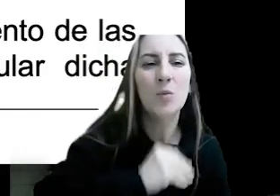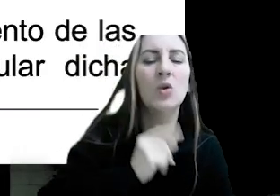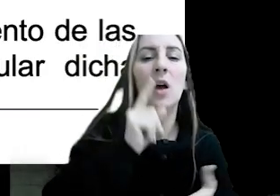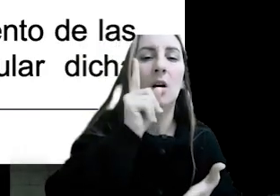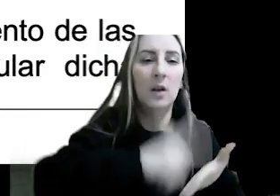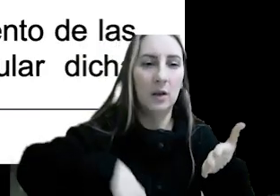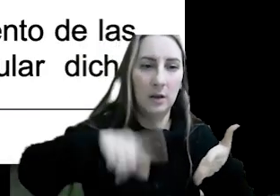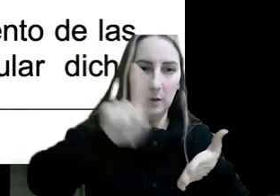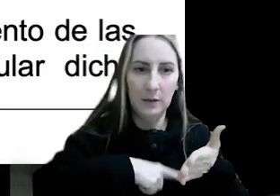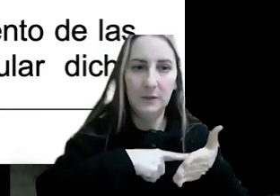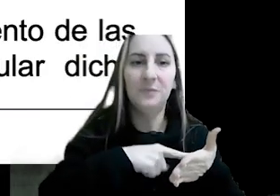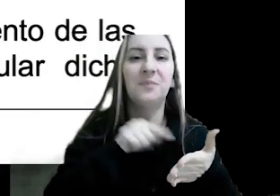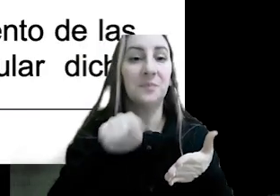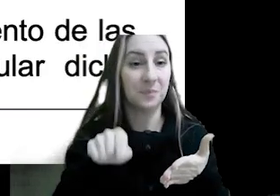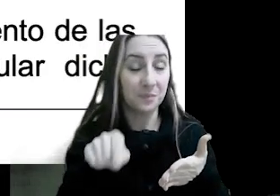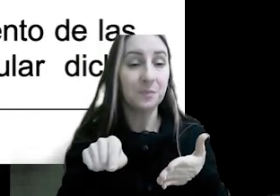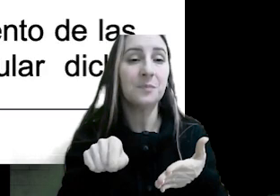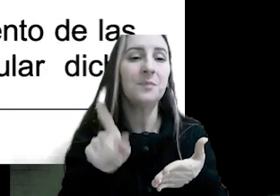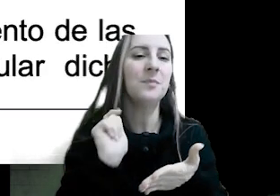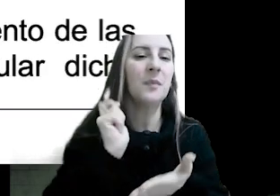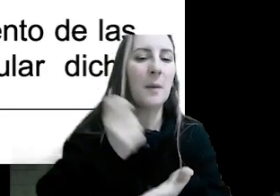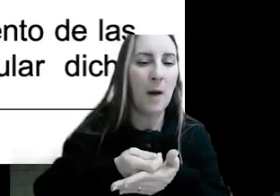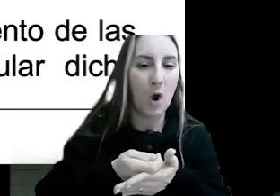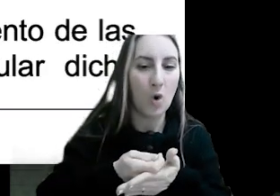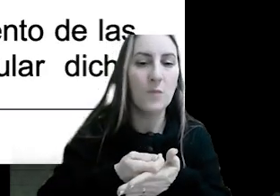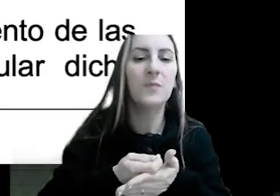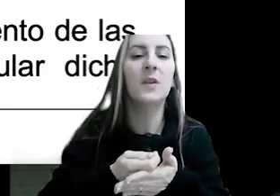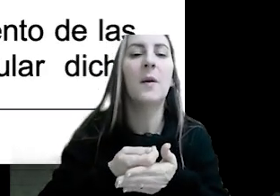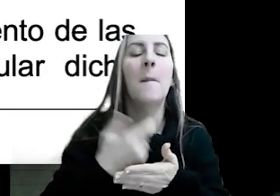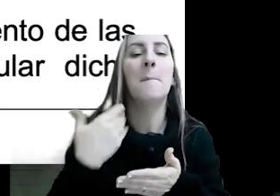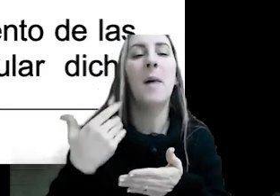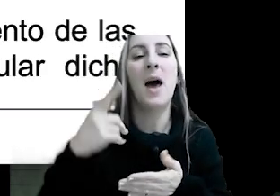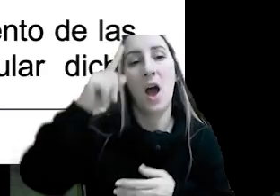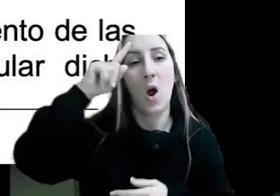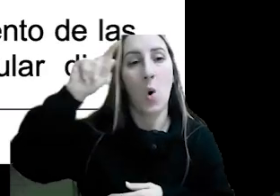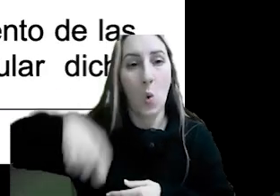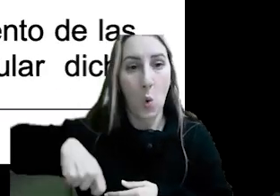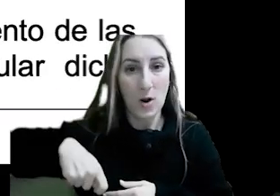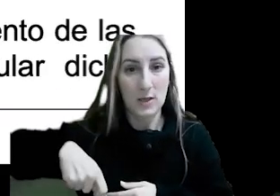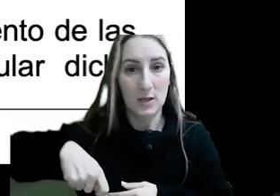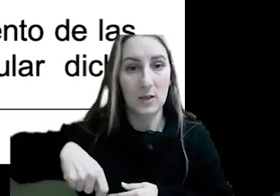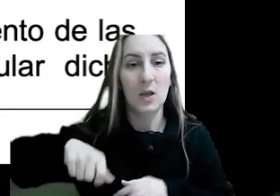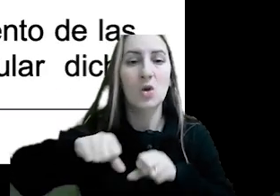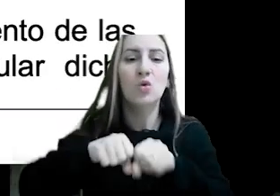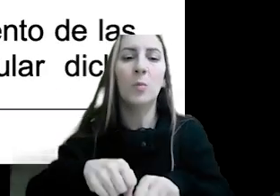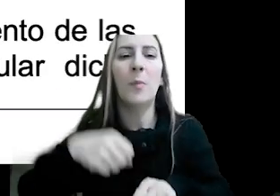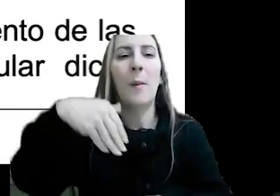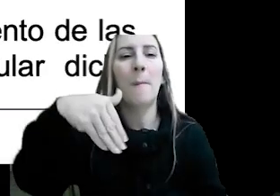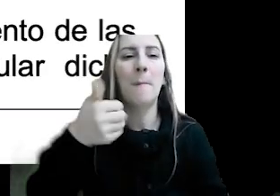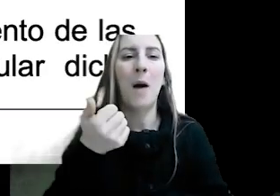de modo tal evitar su pago. Acá cita al fallo de Supermercados Macro.